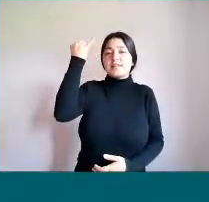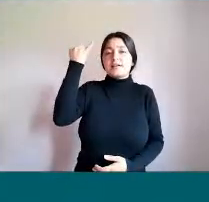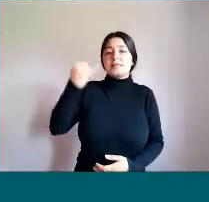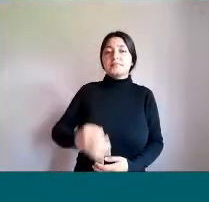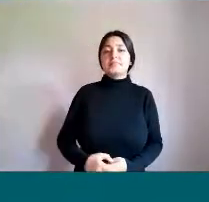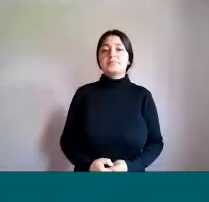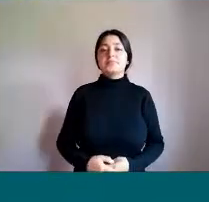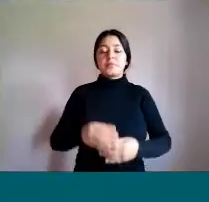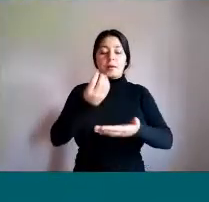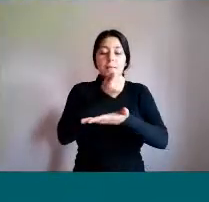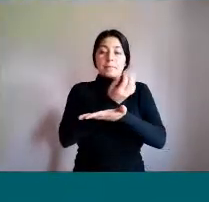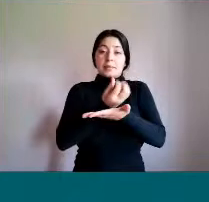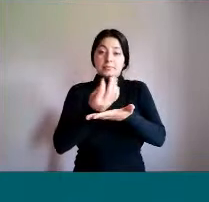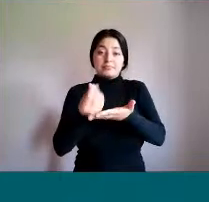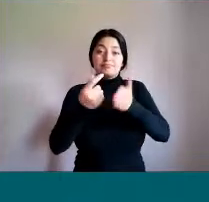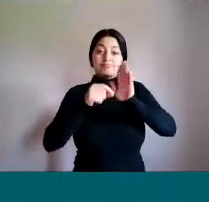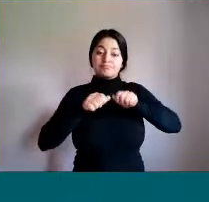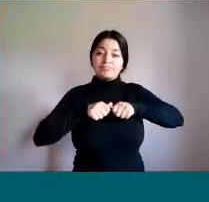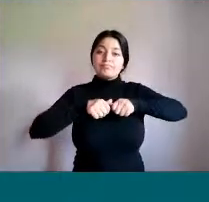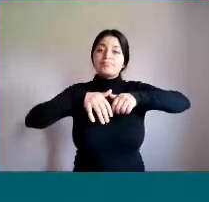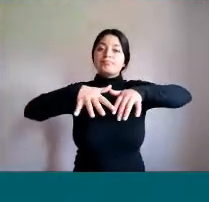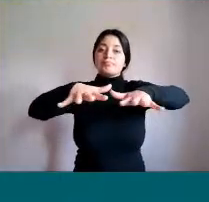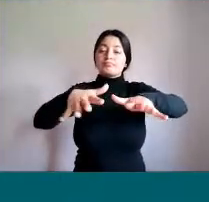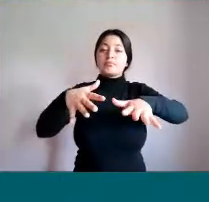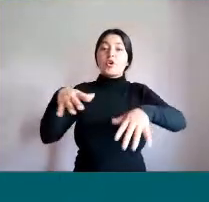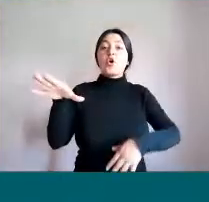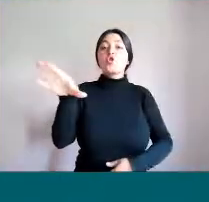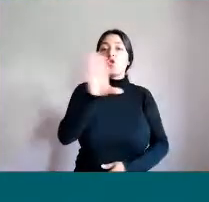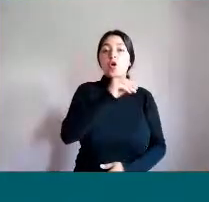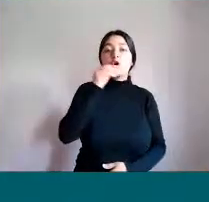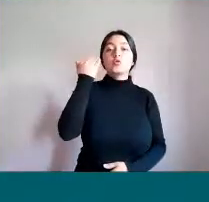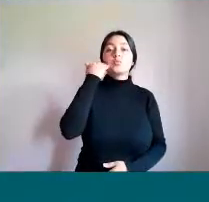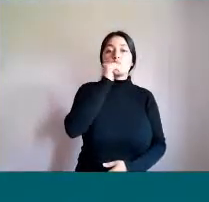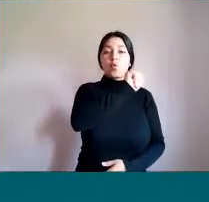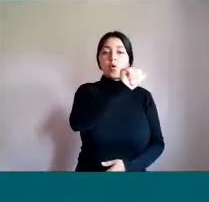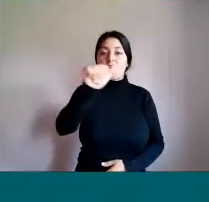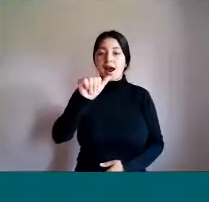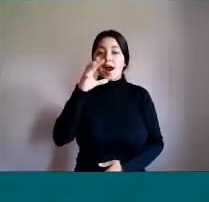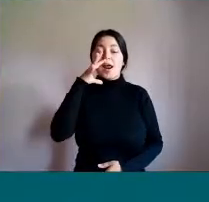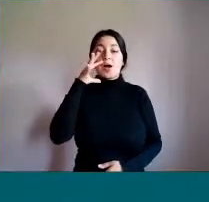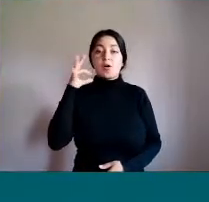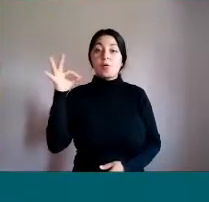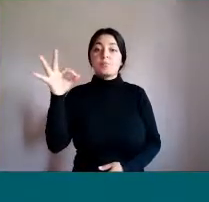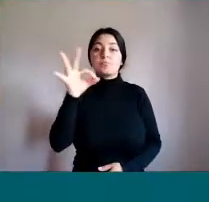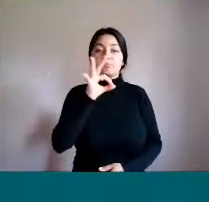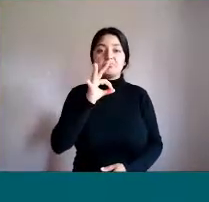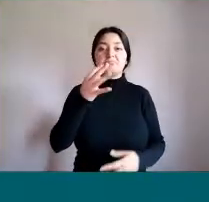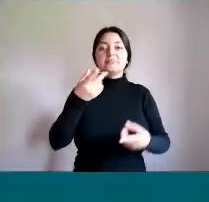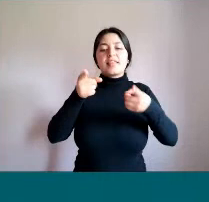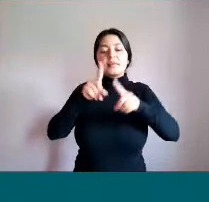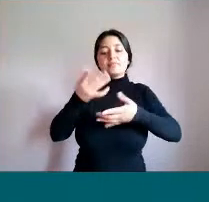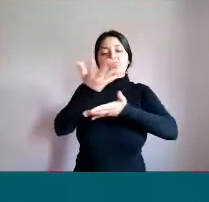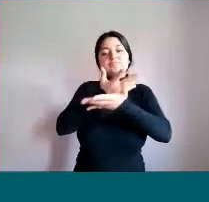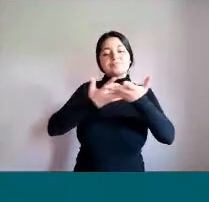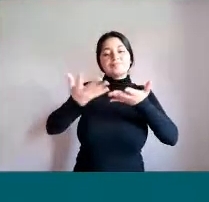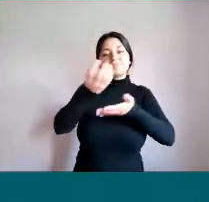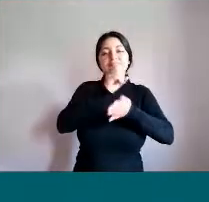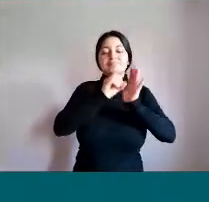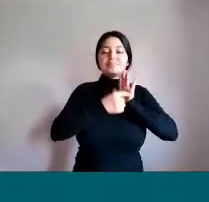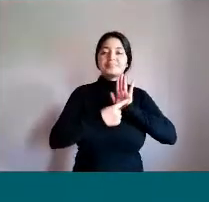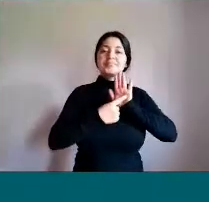de esta presentación que voy a compartir con todos vosotros y vosotras, que estoy tremendamente contento de poder compartir con la comunidad